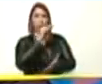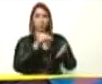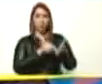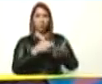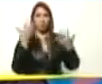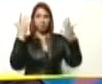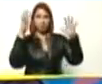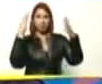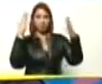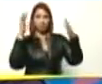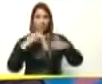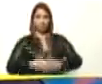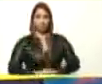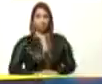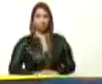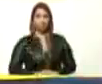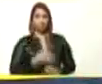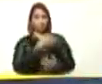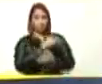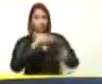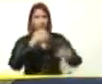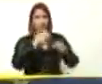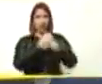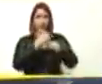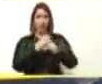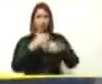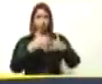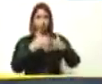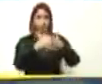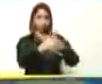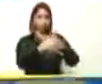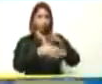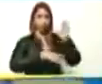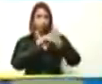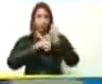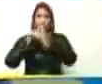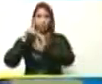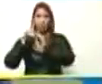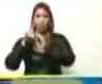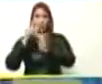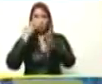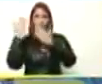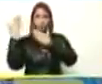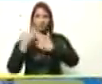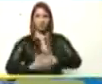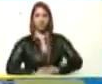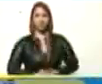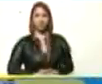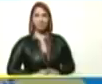por el extraordinario trabajo que ha venido desarrollando además